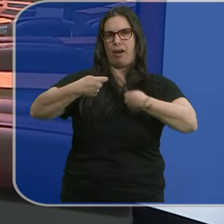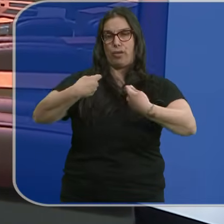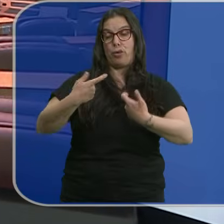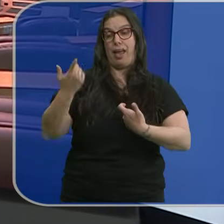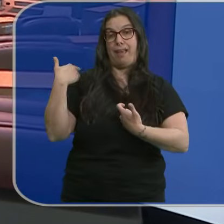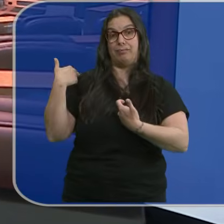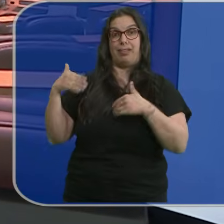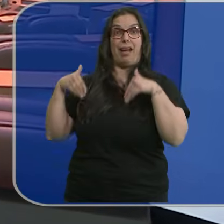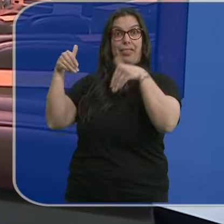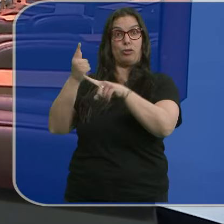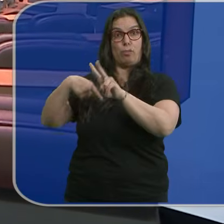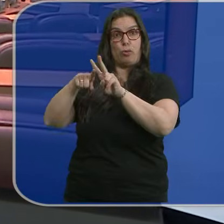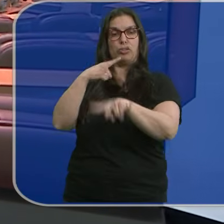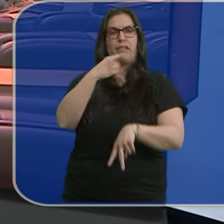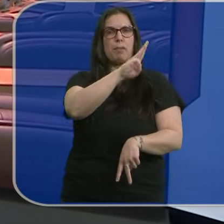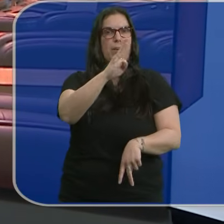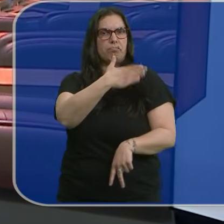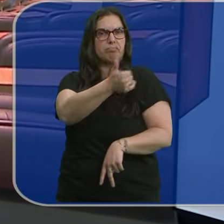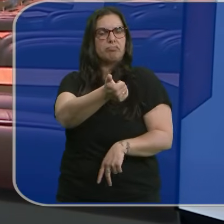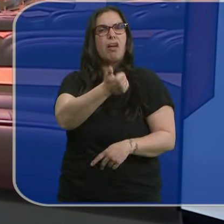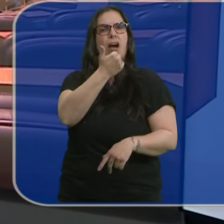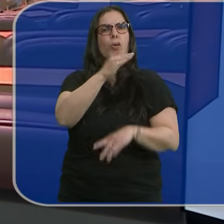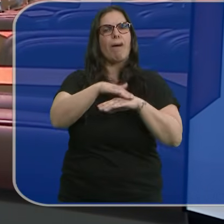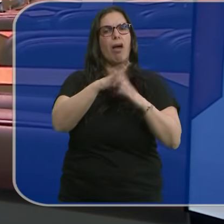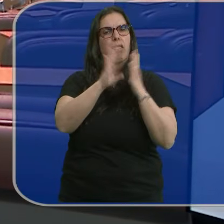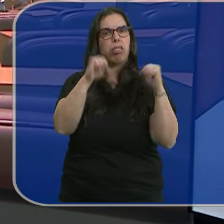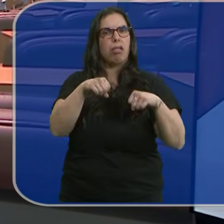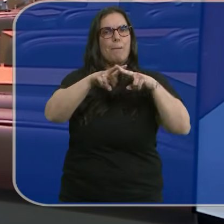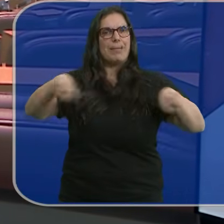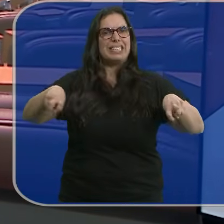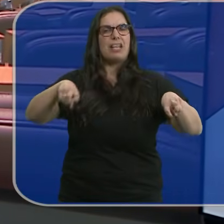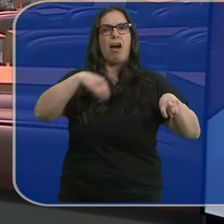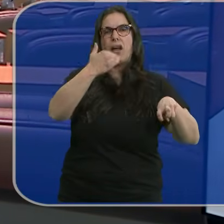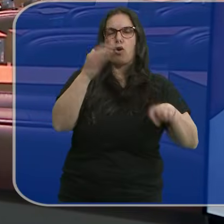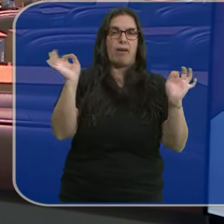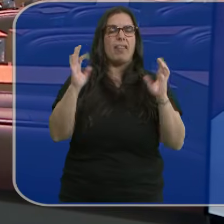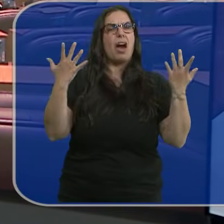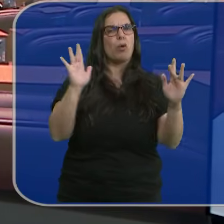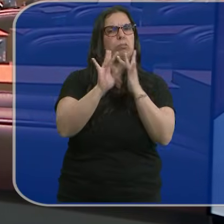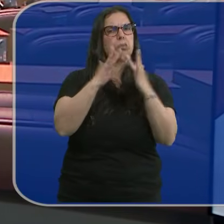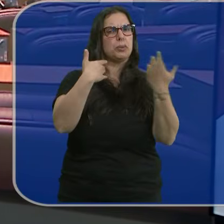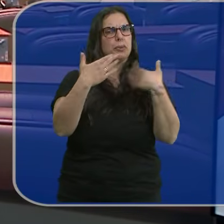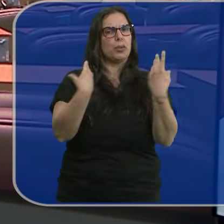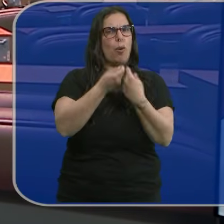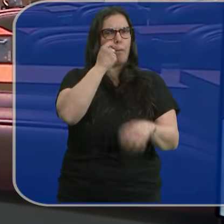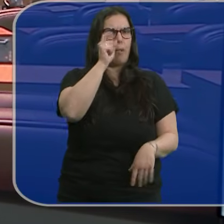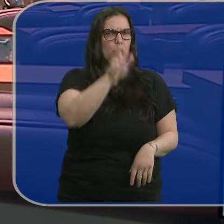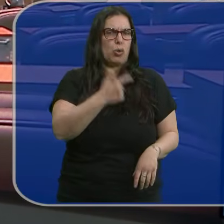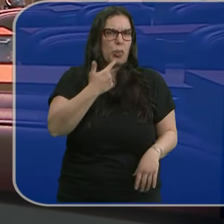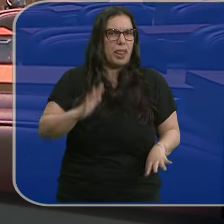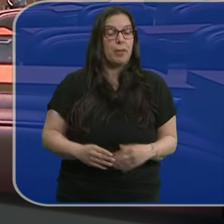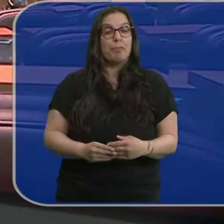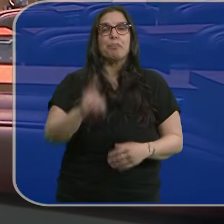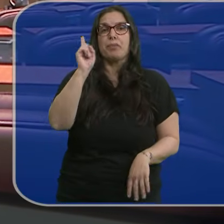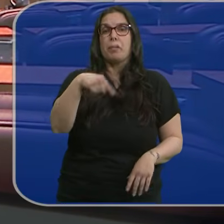de Vox ha confirmado que el PP no le ha llamado para hablar de la mesa de las Cortes, aunque afirma que tiene una relación fluida con Fernández Mañueco. También ha